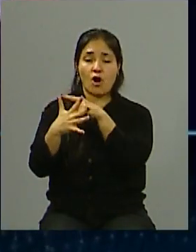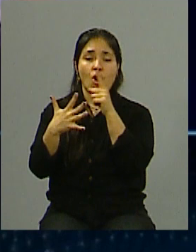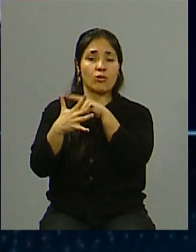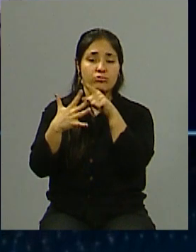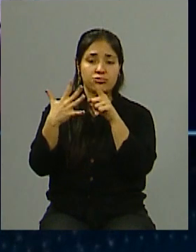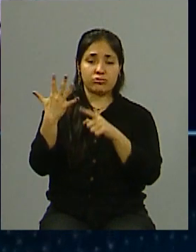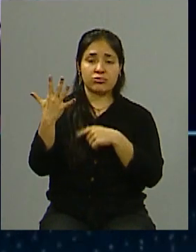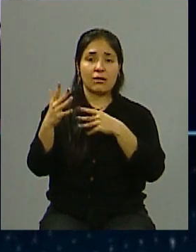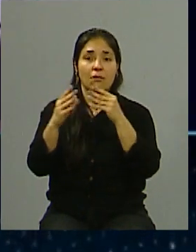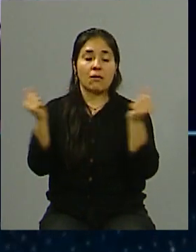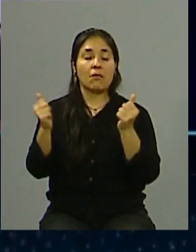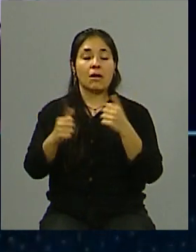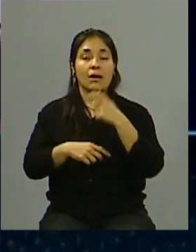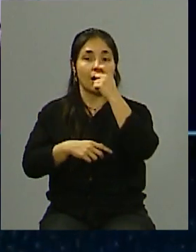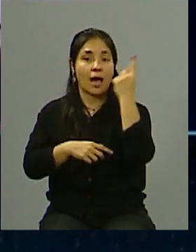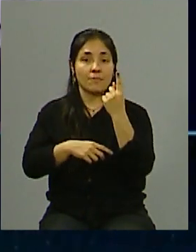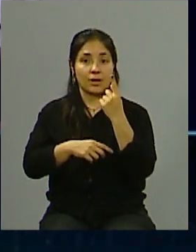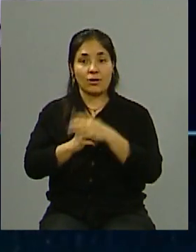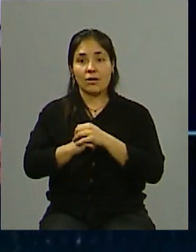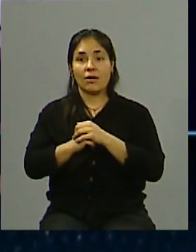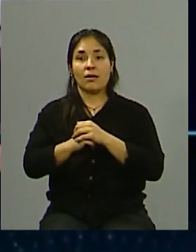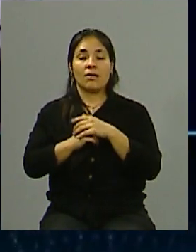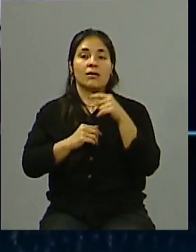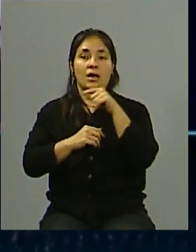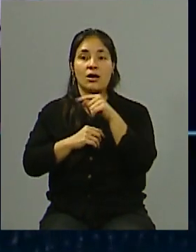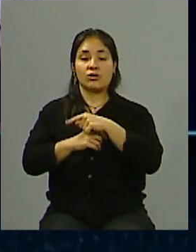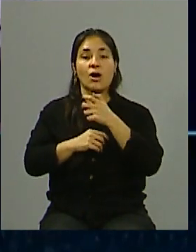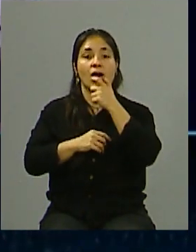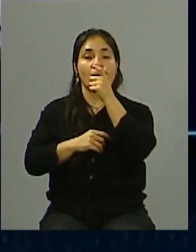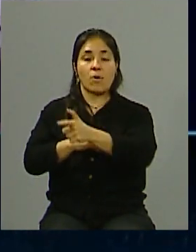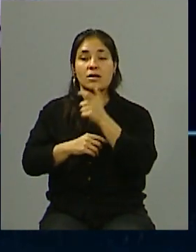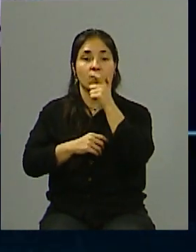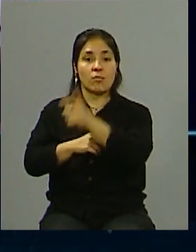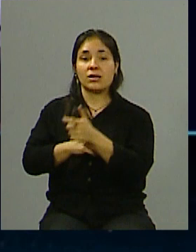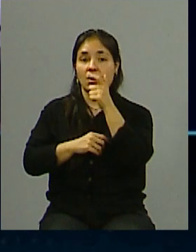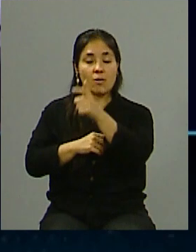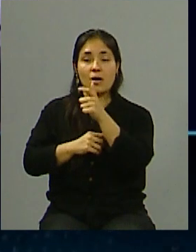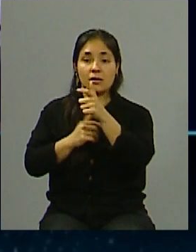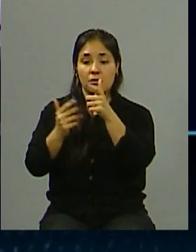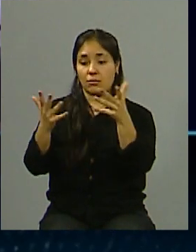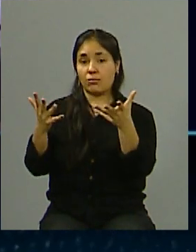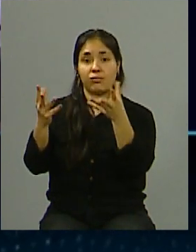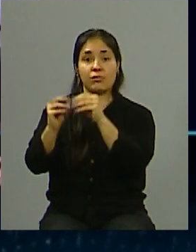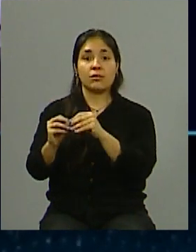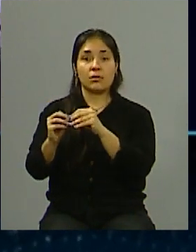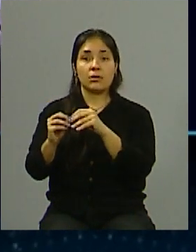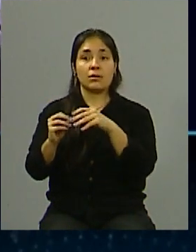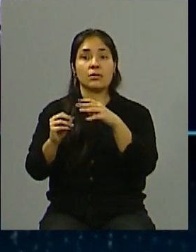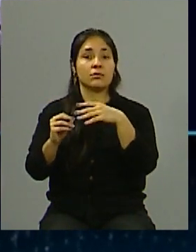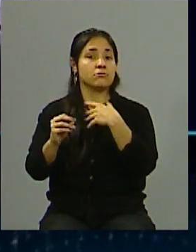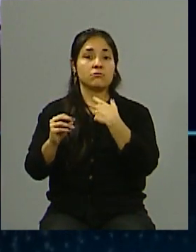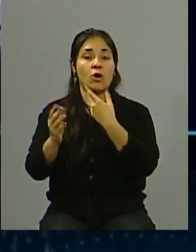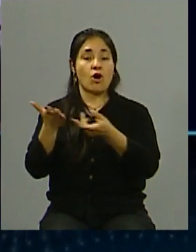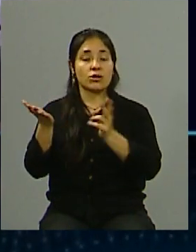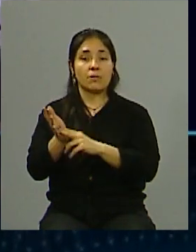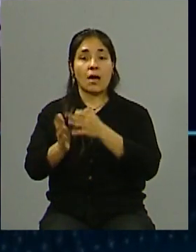debate en adelante, cuando ellos se quedan ya sin opción de réplica, hasta se apagó y se bajó un poco el nivel de revoluciones